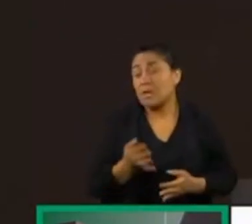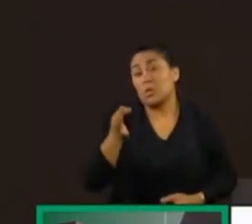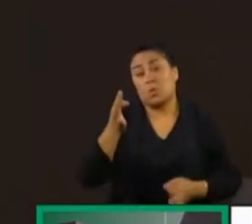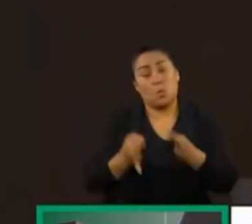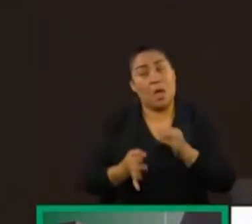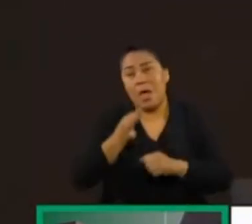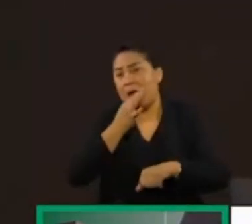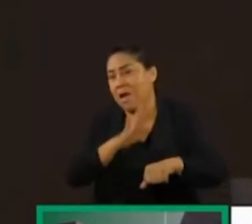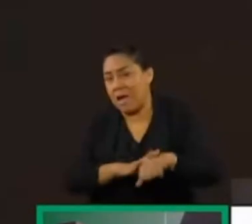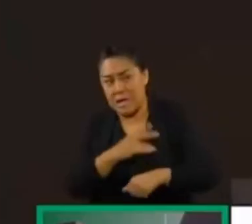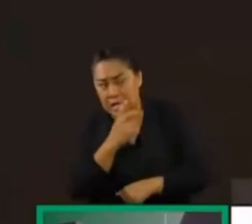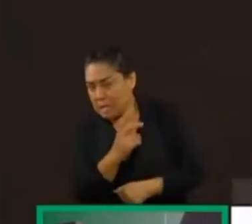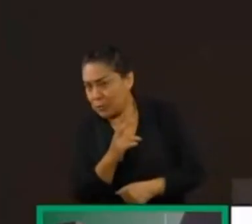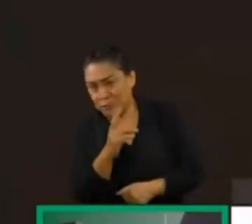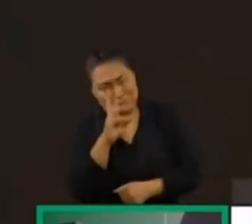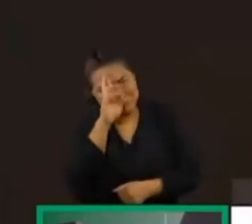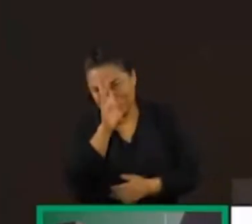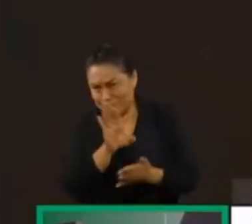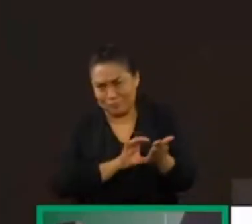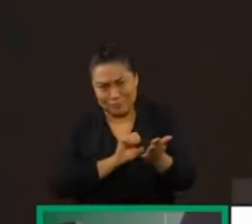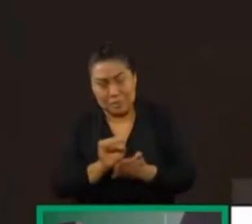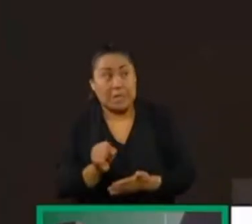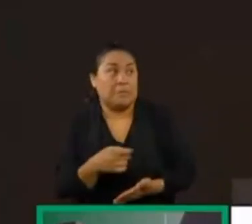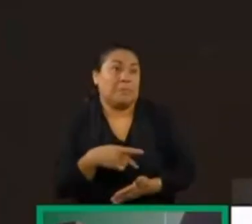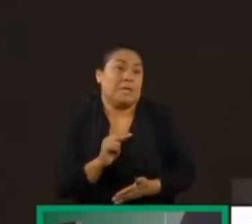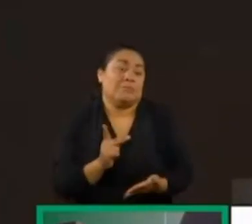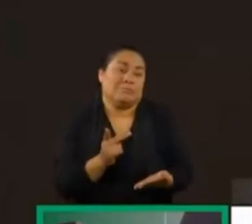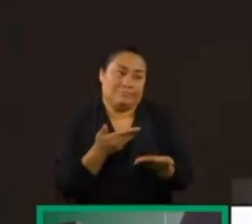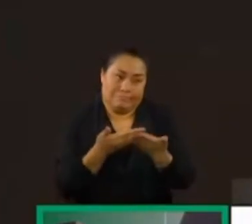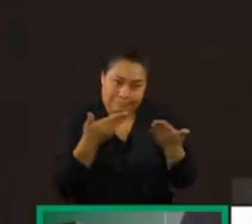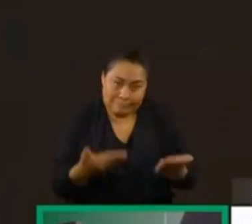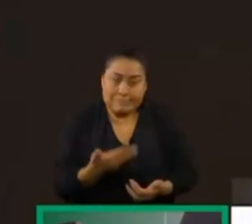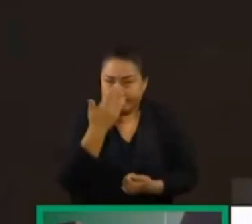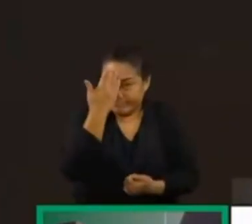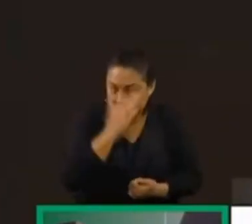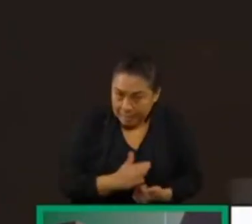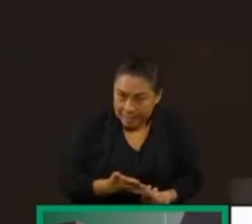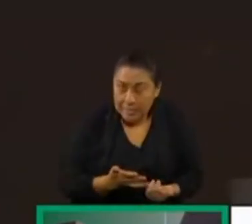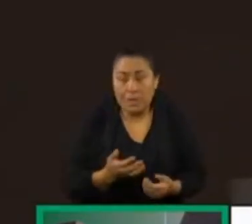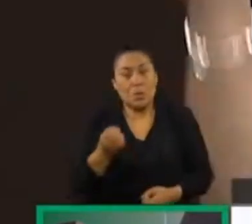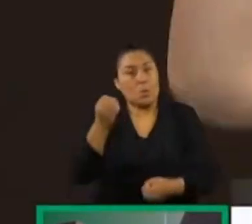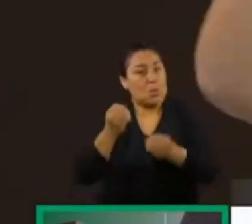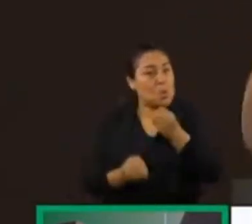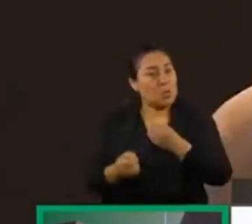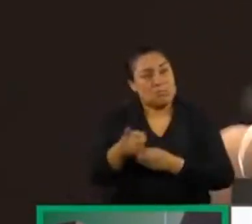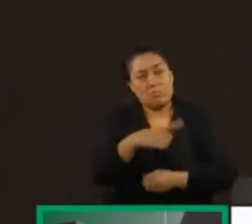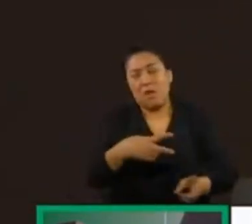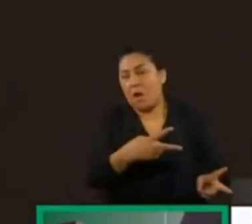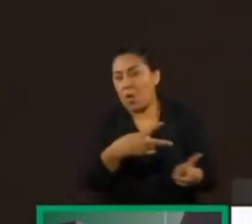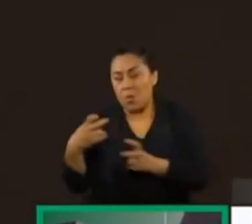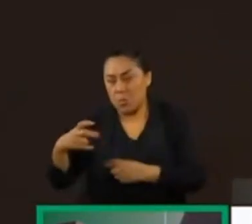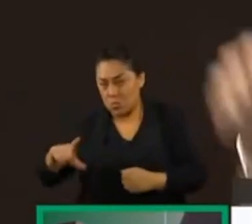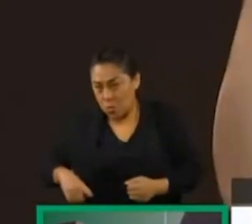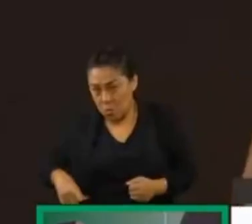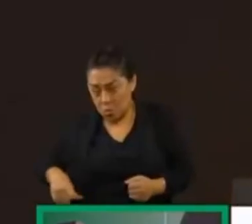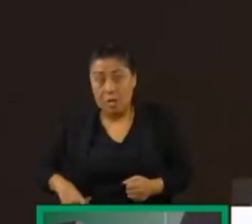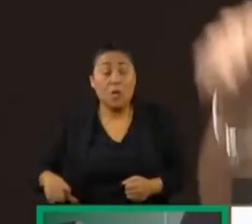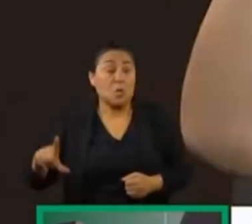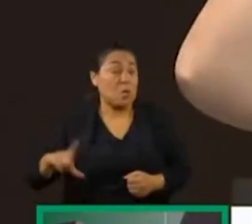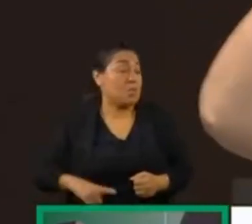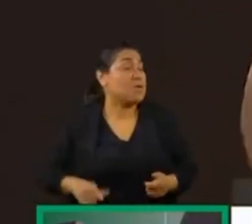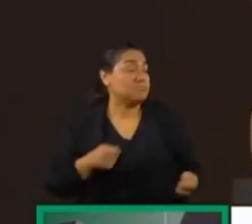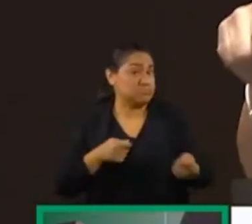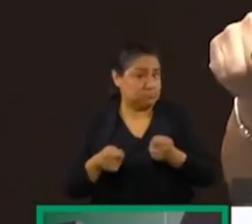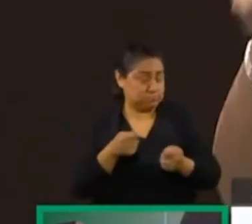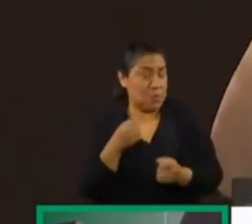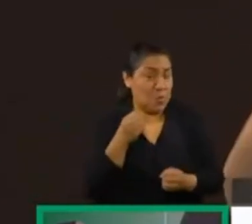declaró inconstitucionales, pero que como hoy saben que se robaron la Corte, que hoy van a controlar la Corte, saben